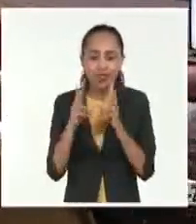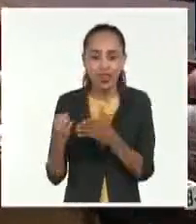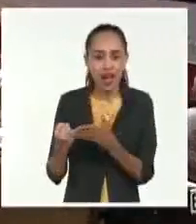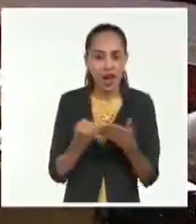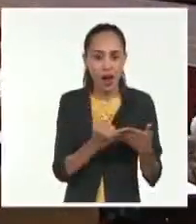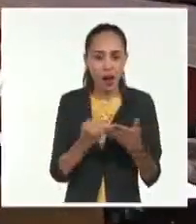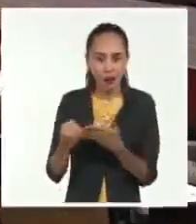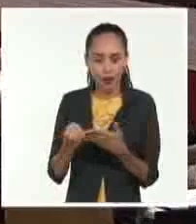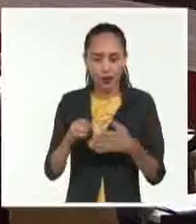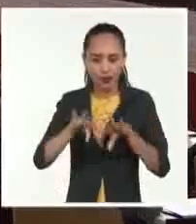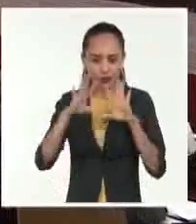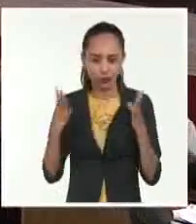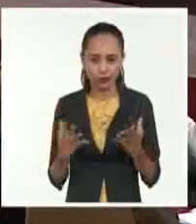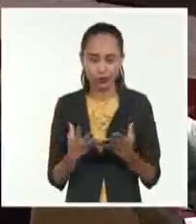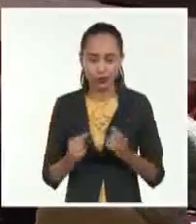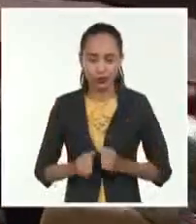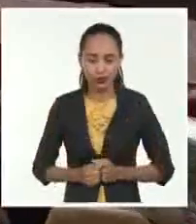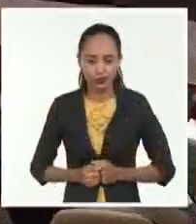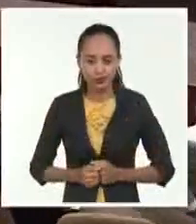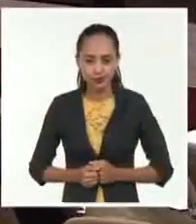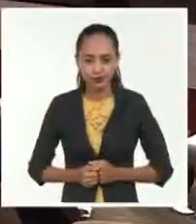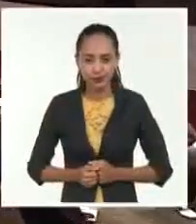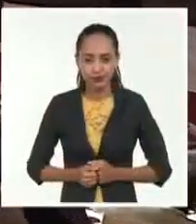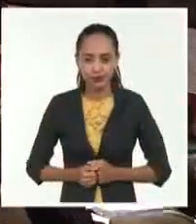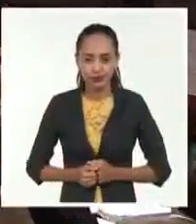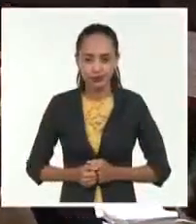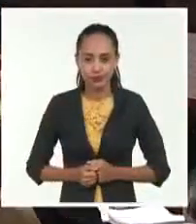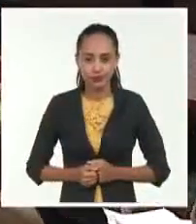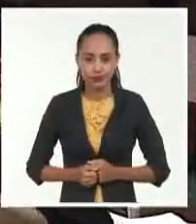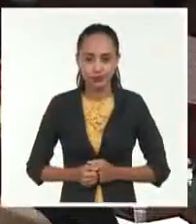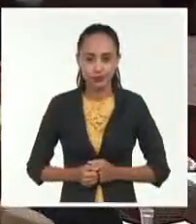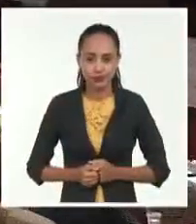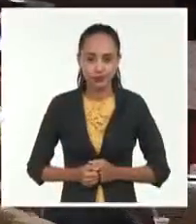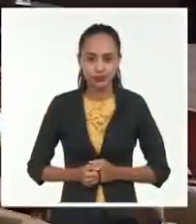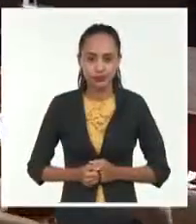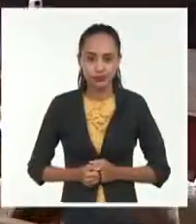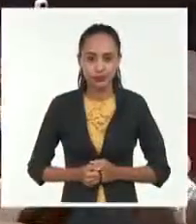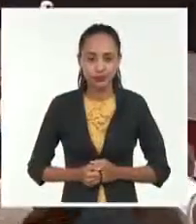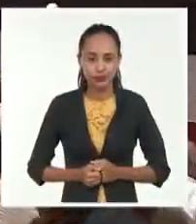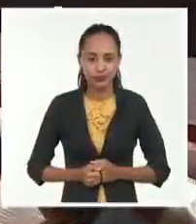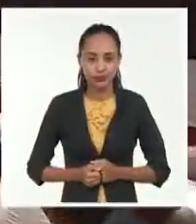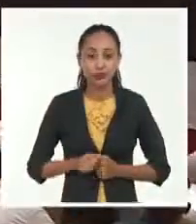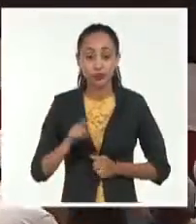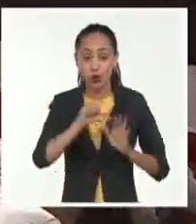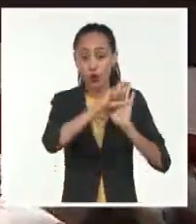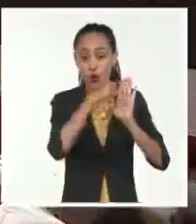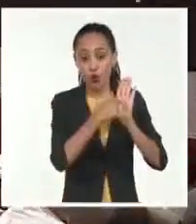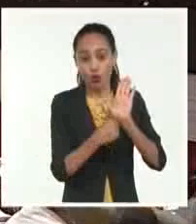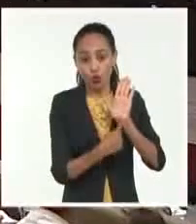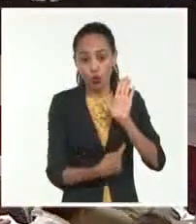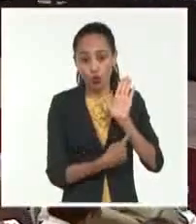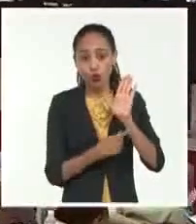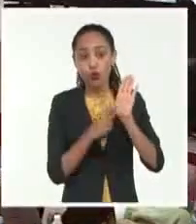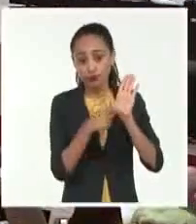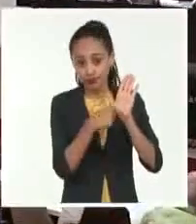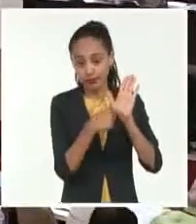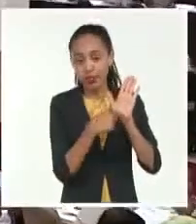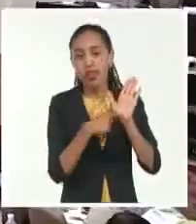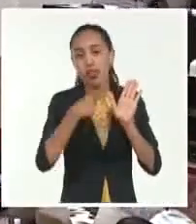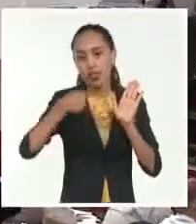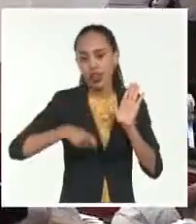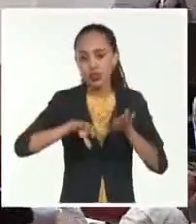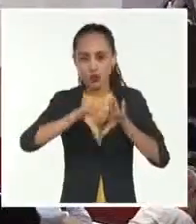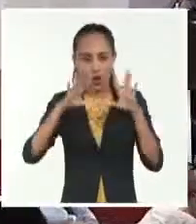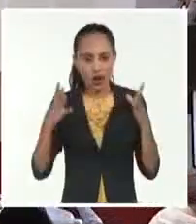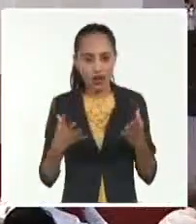los unos a los otros. Podemos hablar de un código que reconoce derechos a todas y